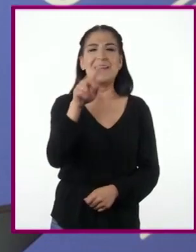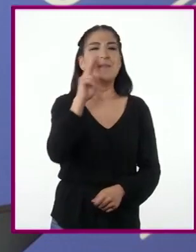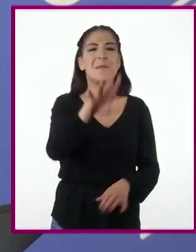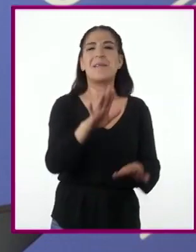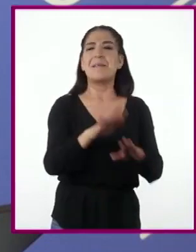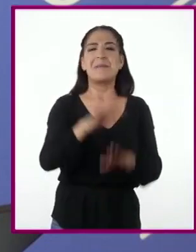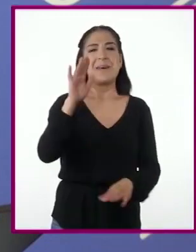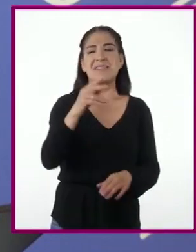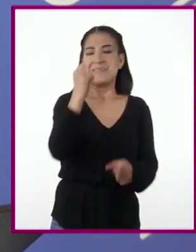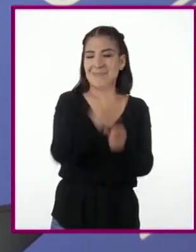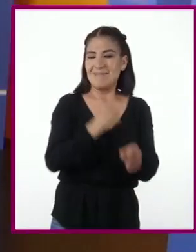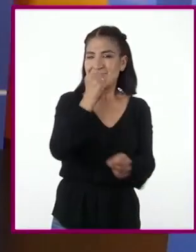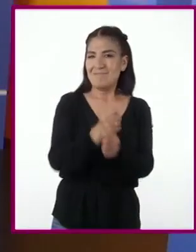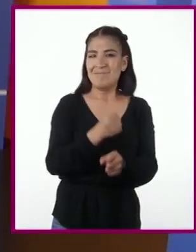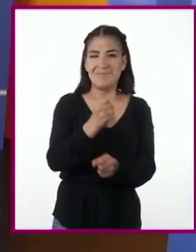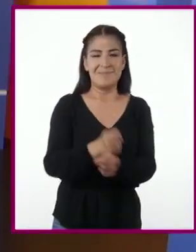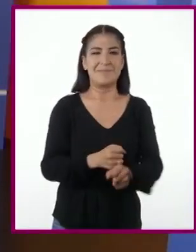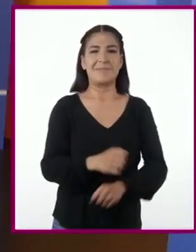cuestión de practicar.